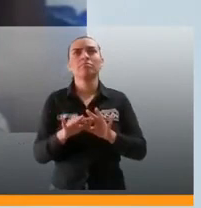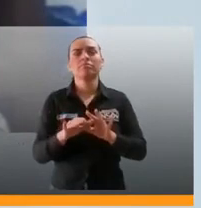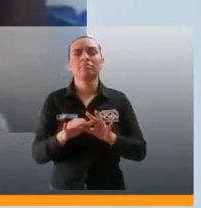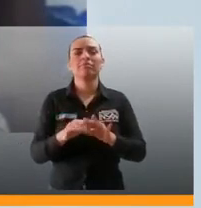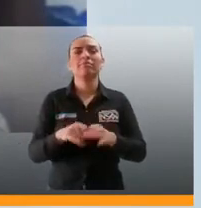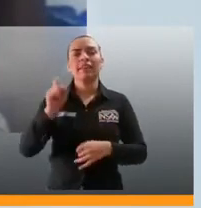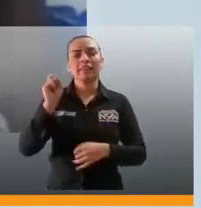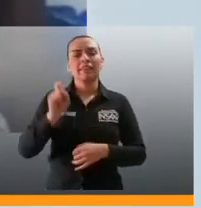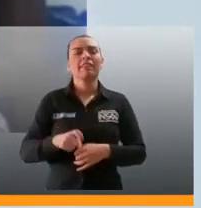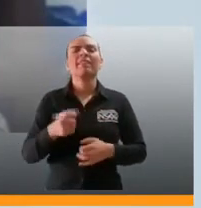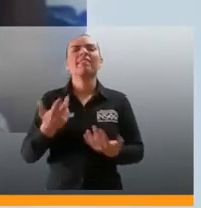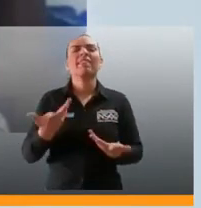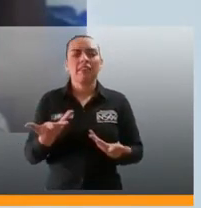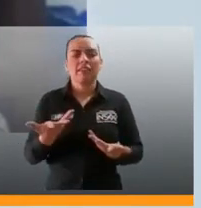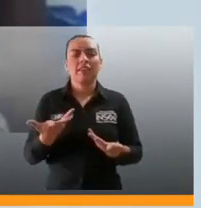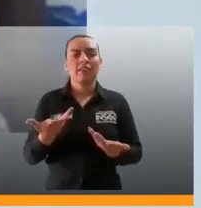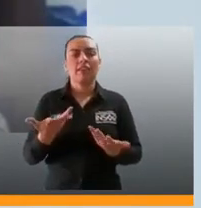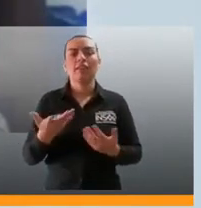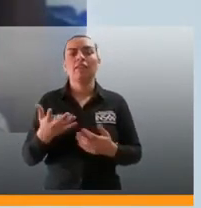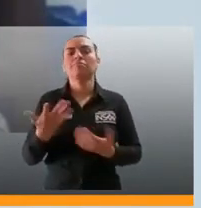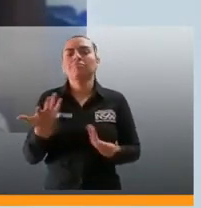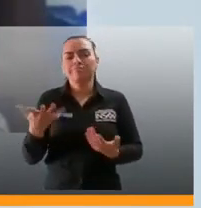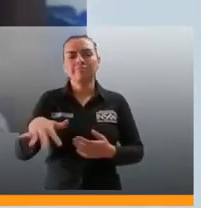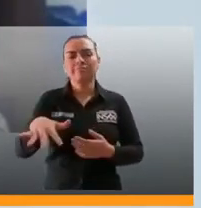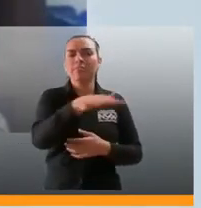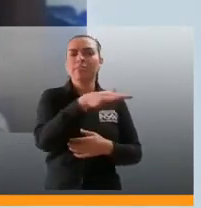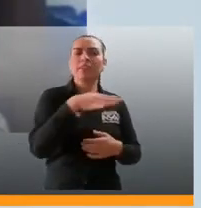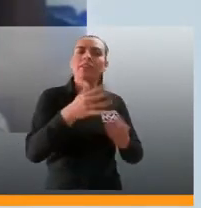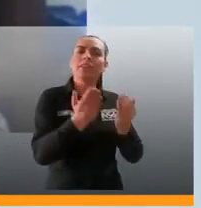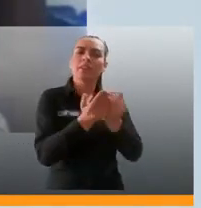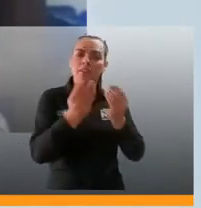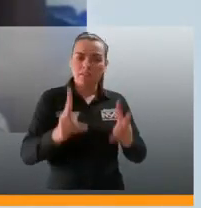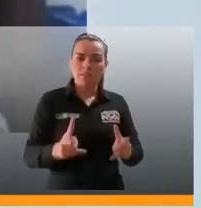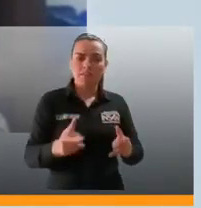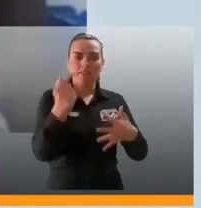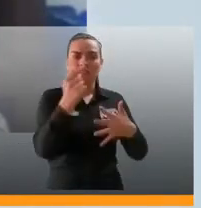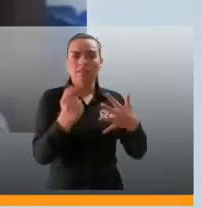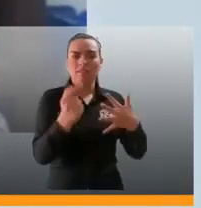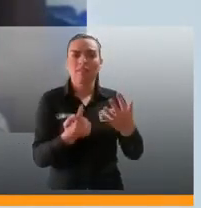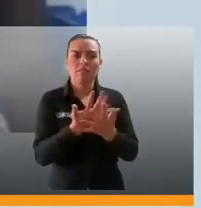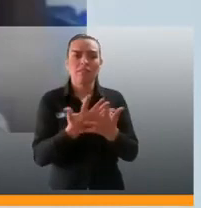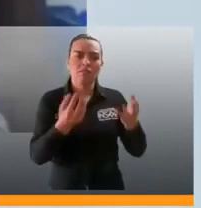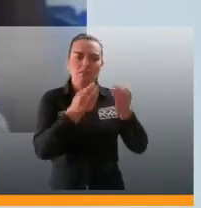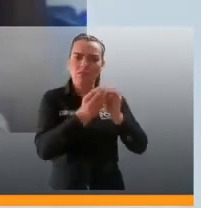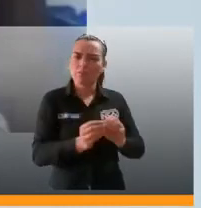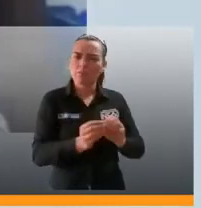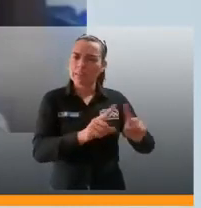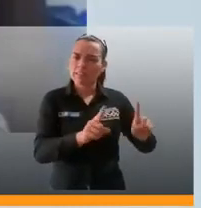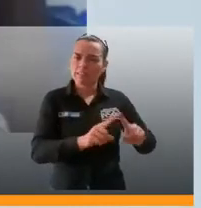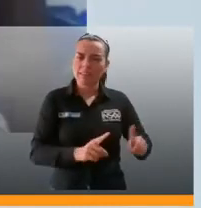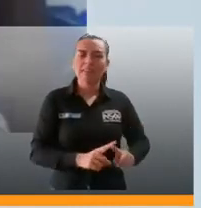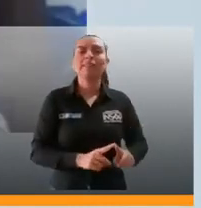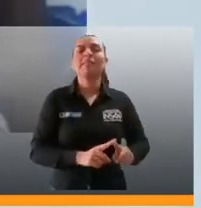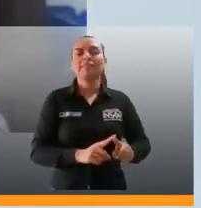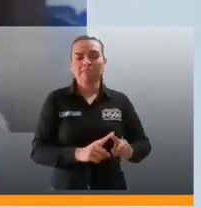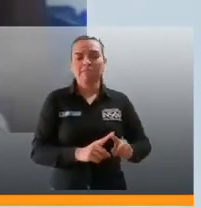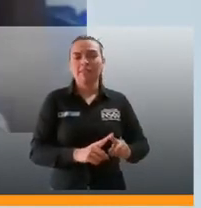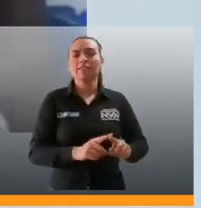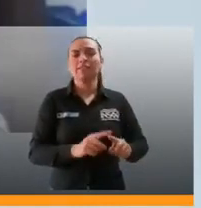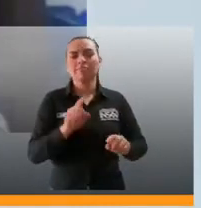reconocer muchos aspectos de nuestros estudiantes y pues bueno, Uniminuto está al servicio